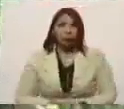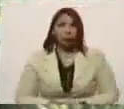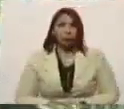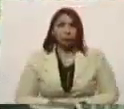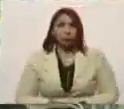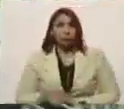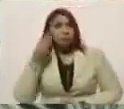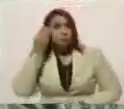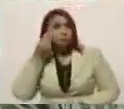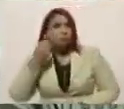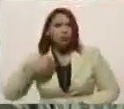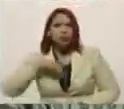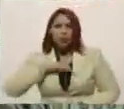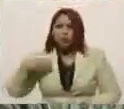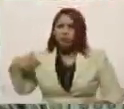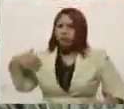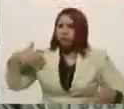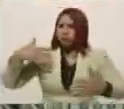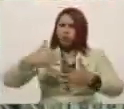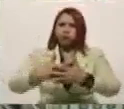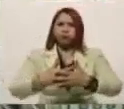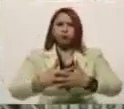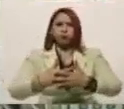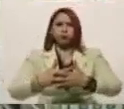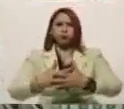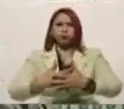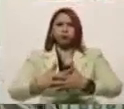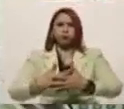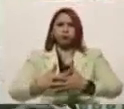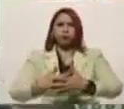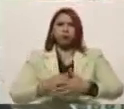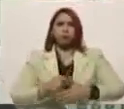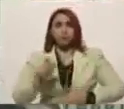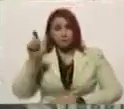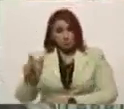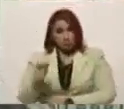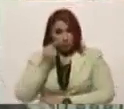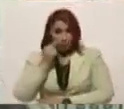que hemos transcurrido, general en jefe Hernández Lares.